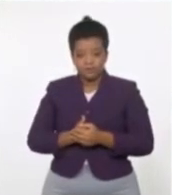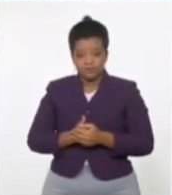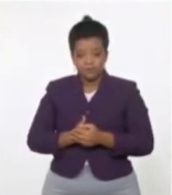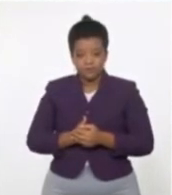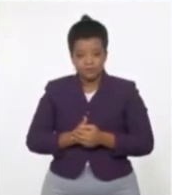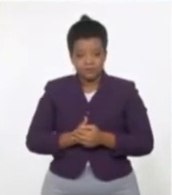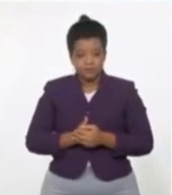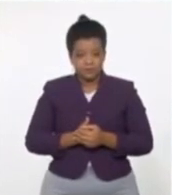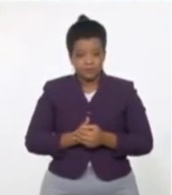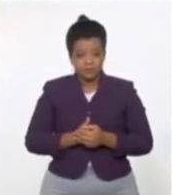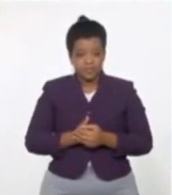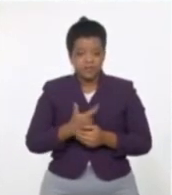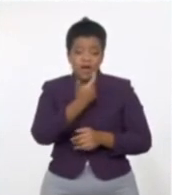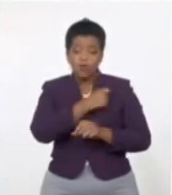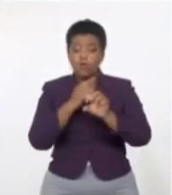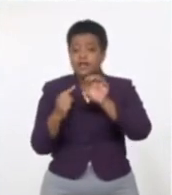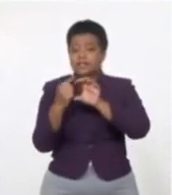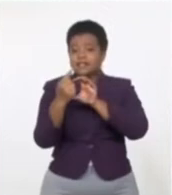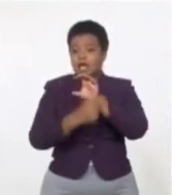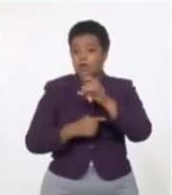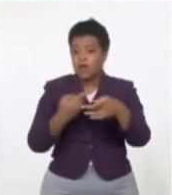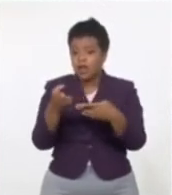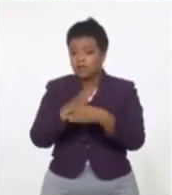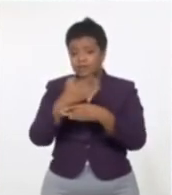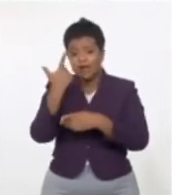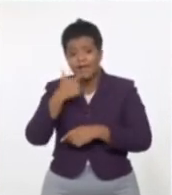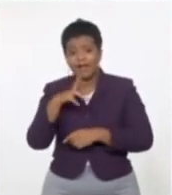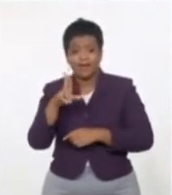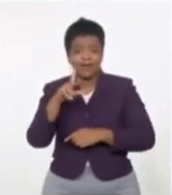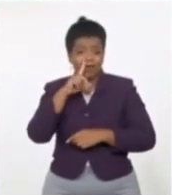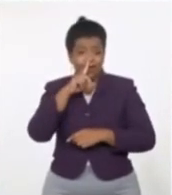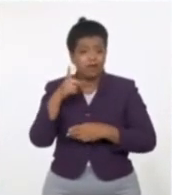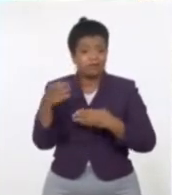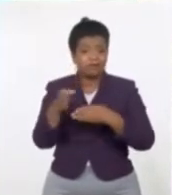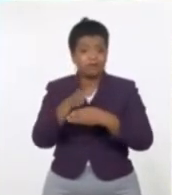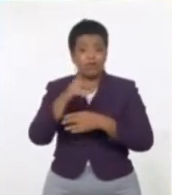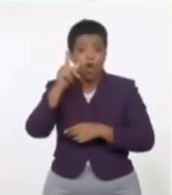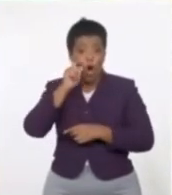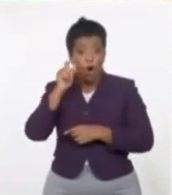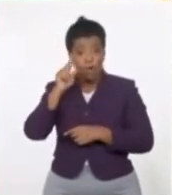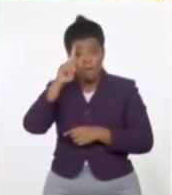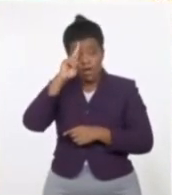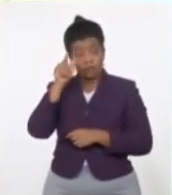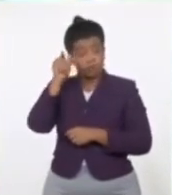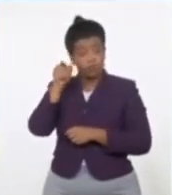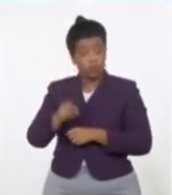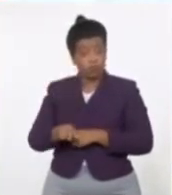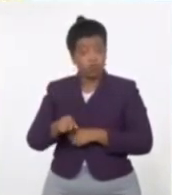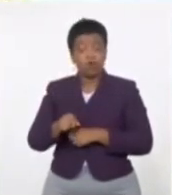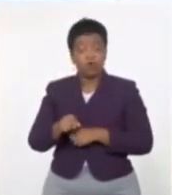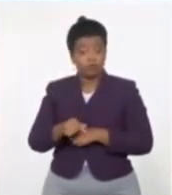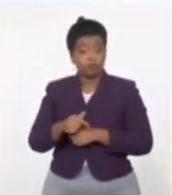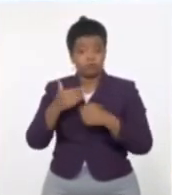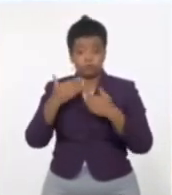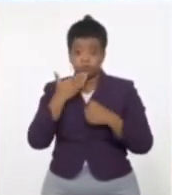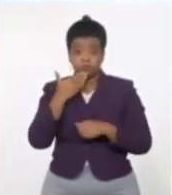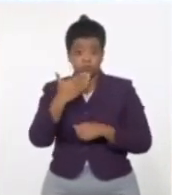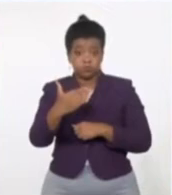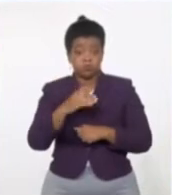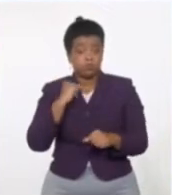vacunas basadas en los adenovirus. El doctor en ciencias Glay Chinea otorga el mérito mayor al